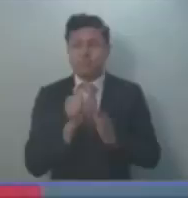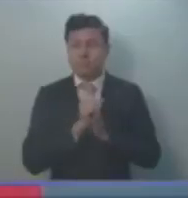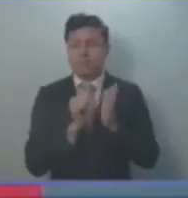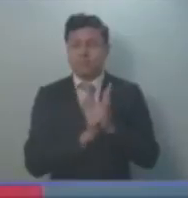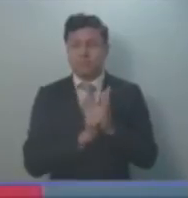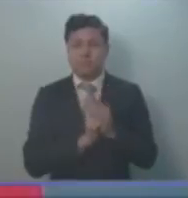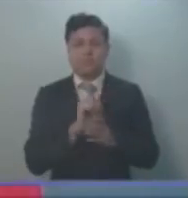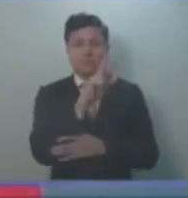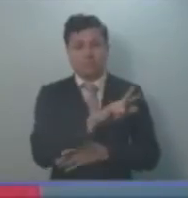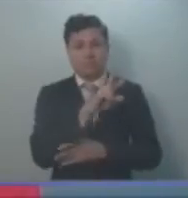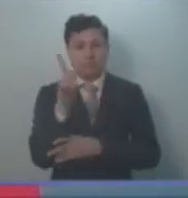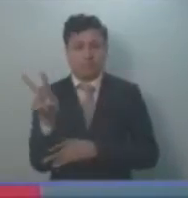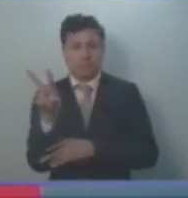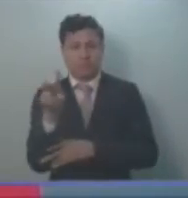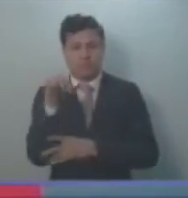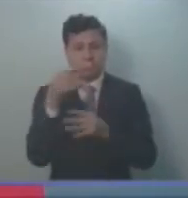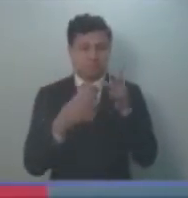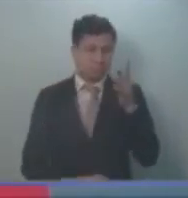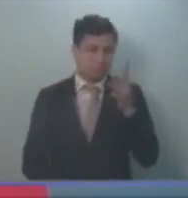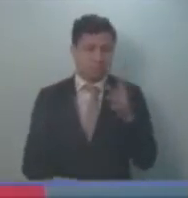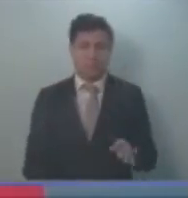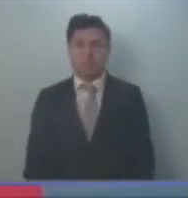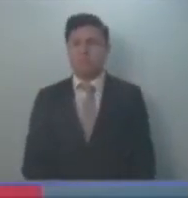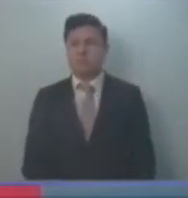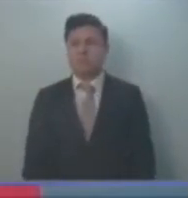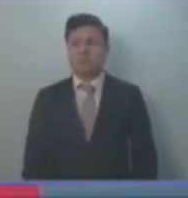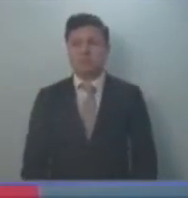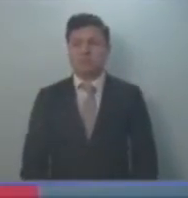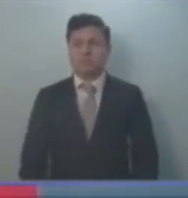artículo 32 de esta ley.